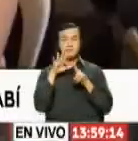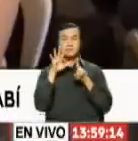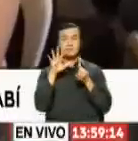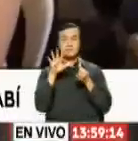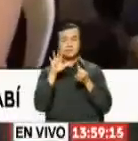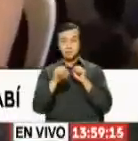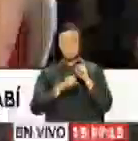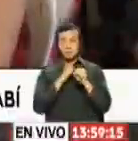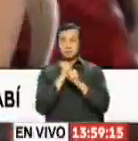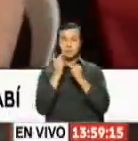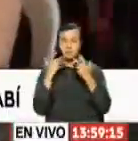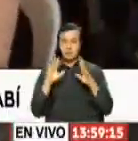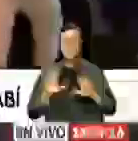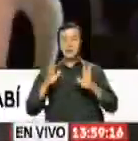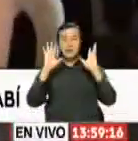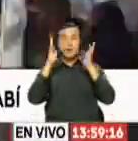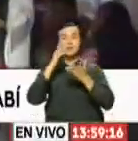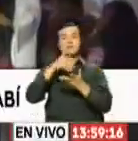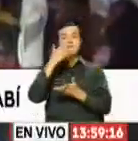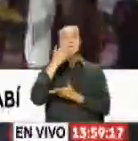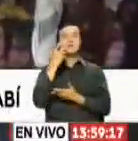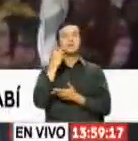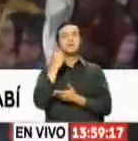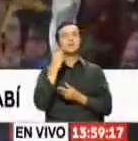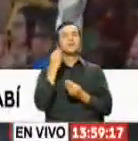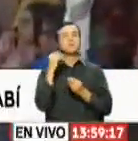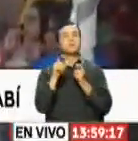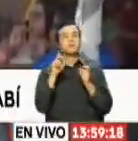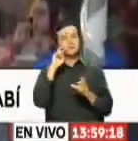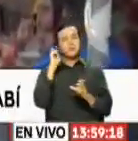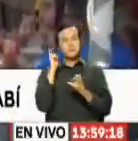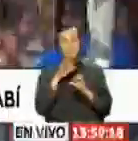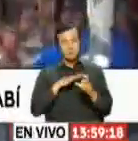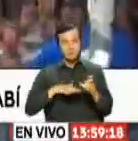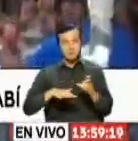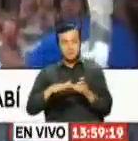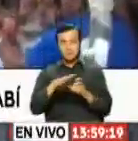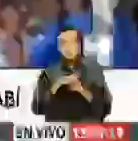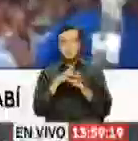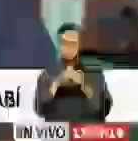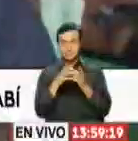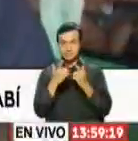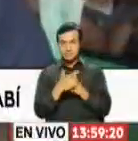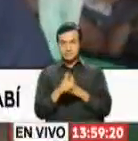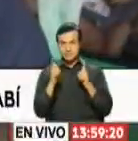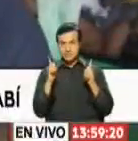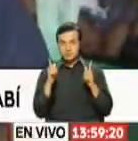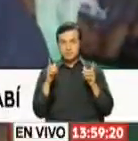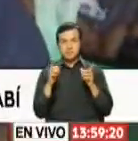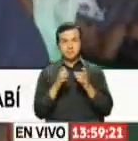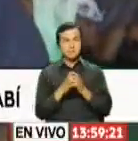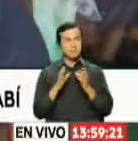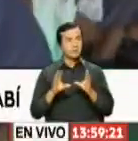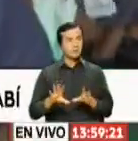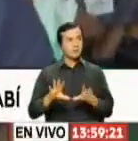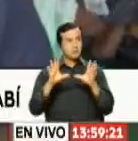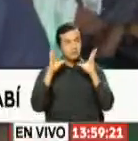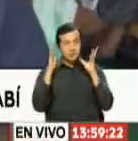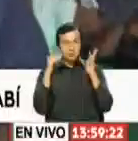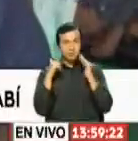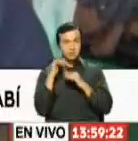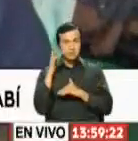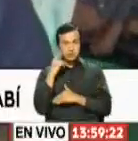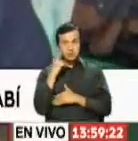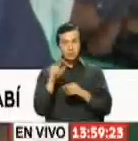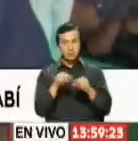ocasión el Festival del Ceviche, que congregó a cientos de turistas en la Plazoleta de la Libertad. Dando este festival cada vez con